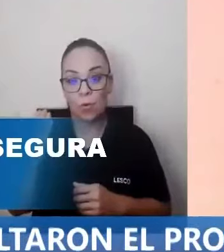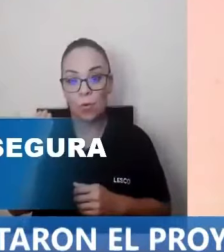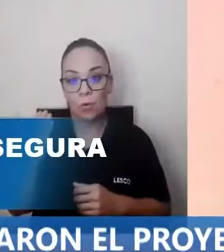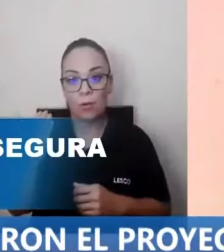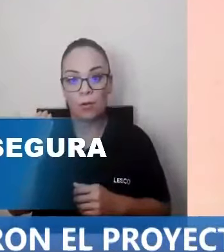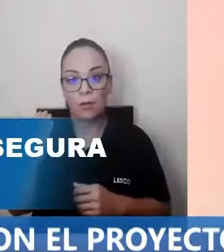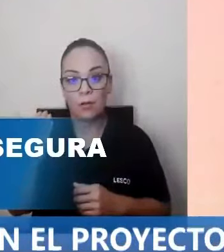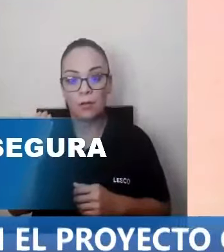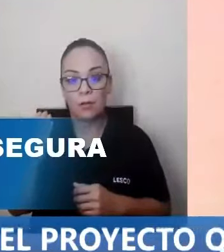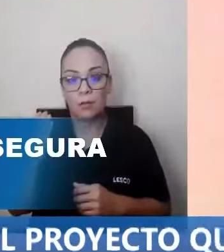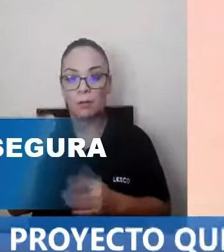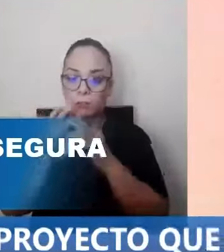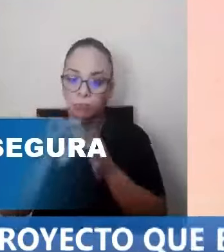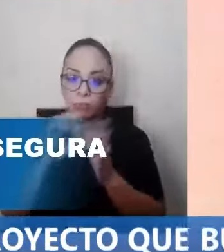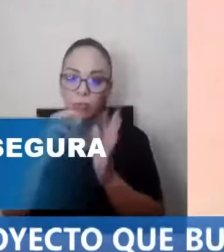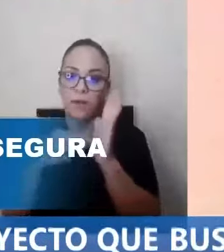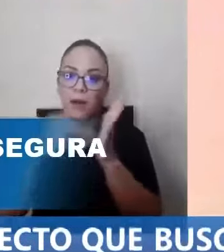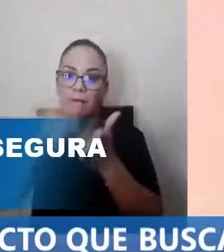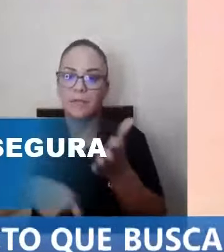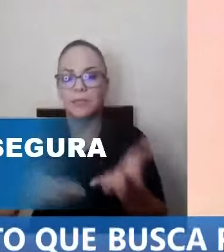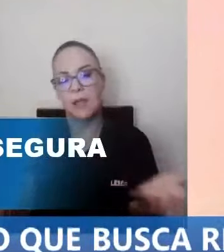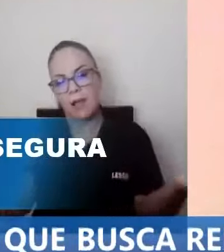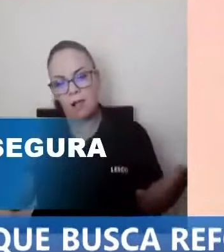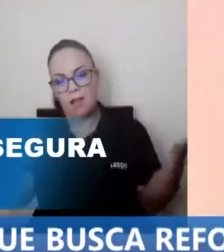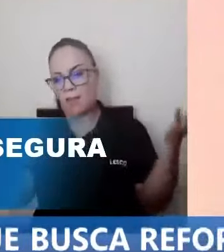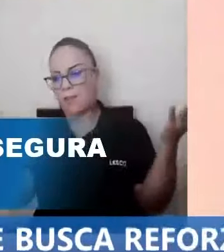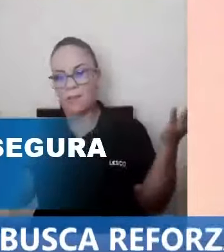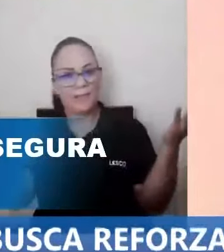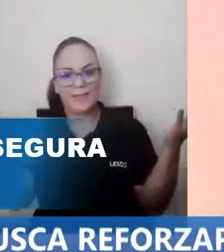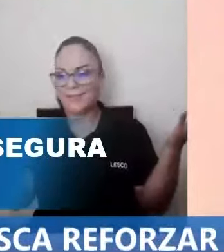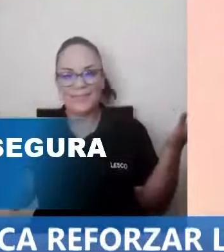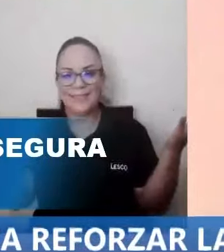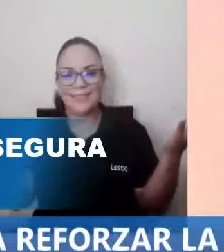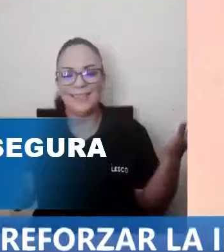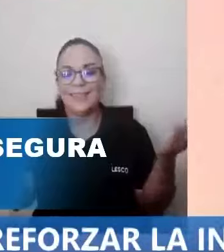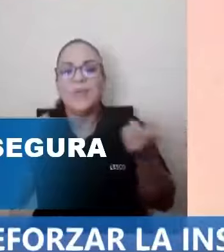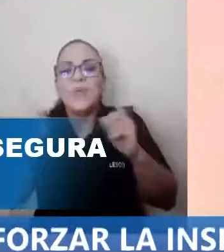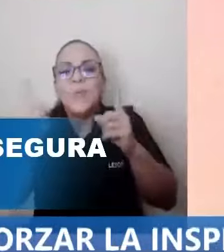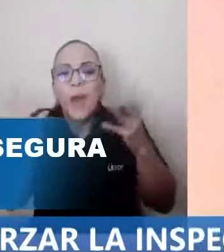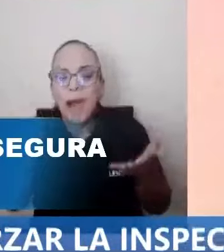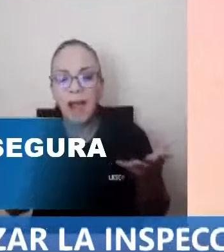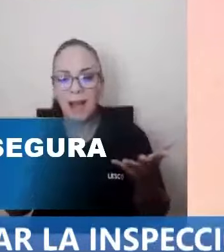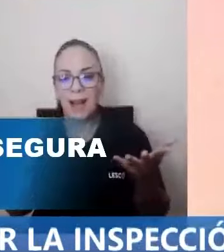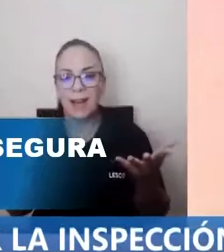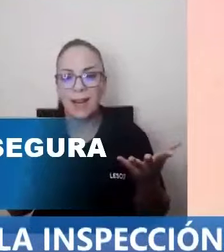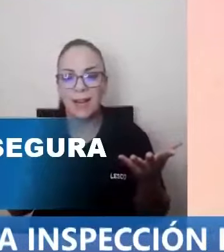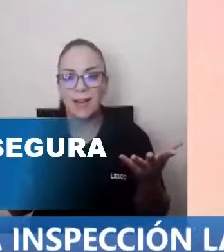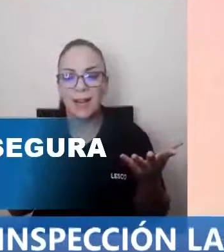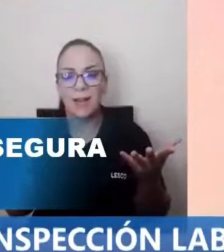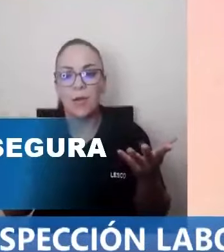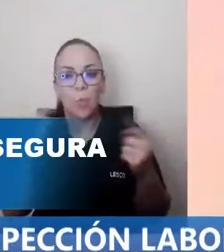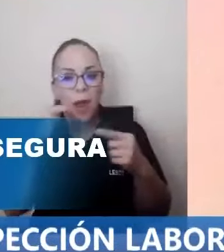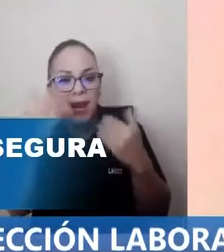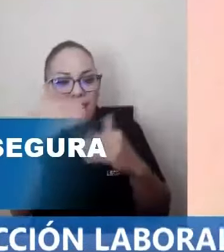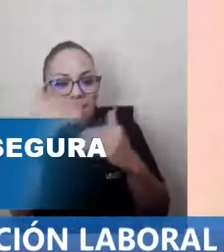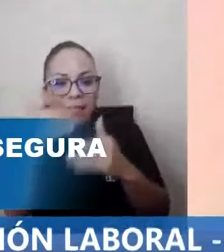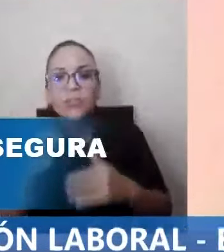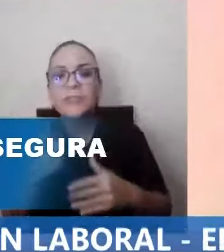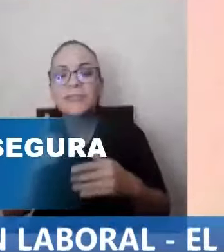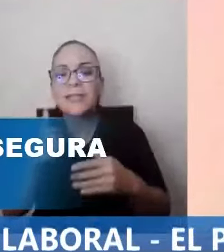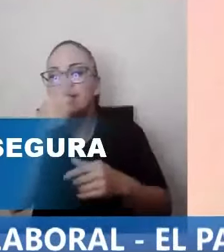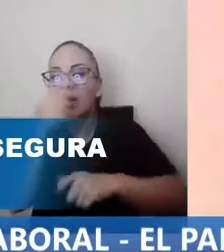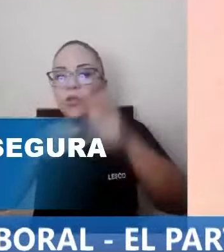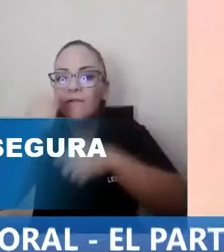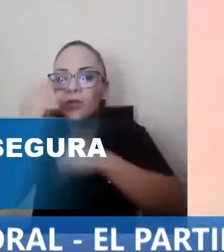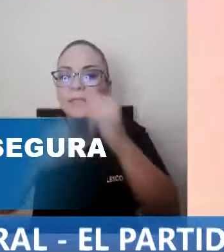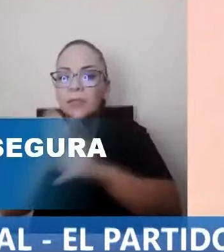la regla fiscal. ¿Cuál de esas limitaciones tiene el narcotráfico internacional? ¿Tienen